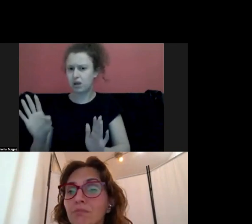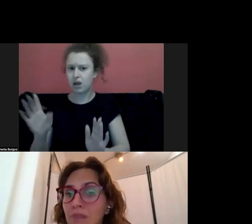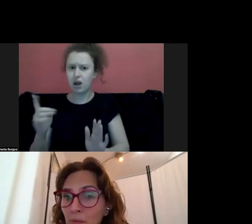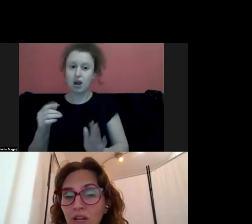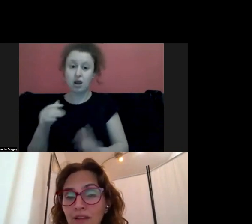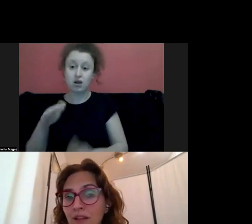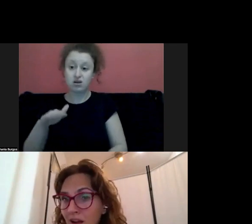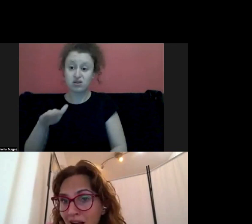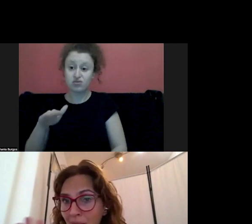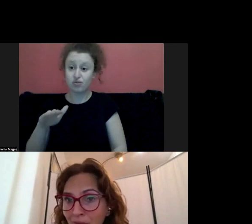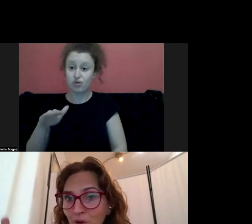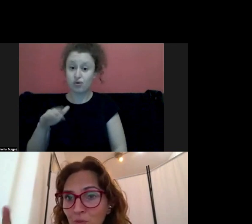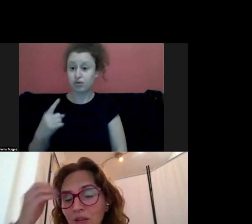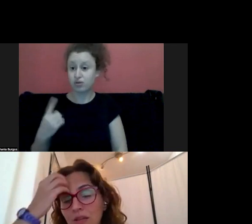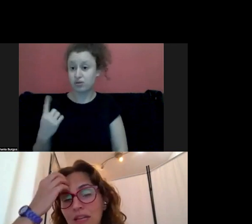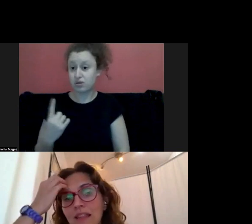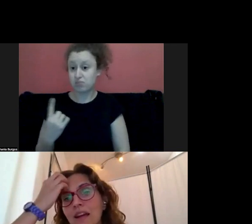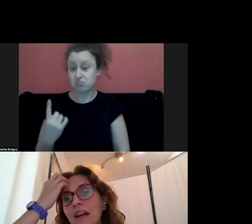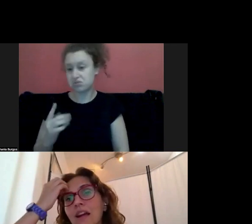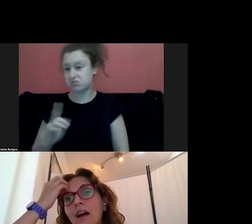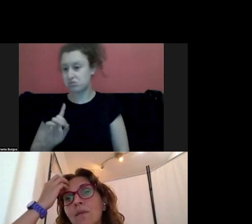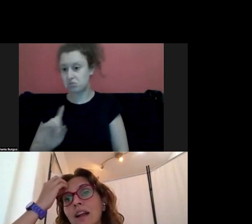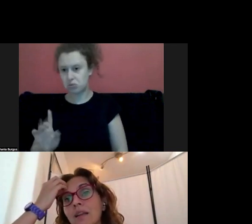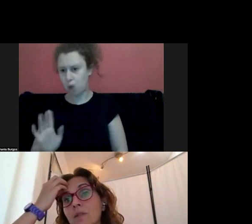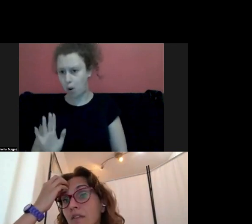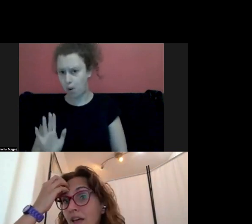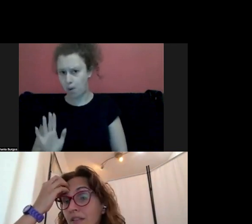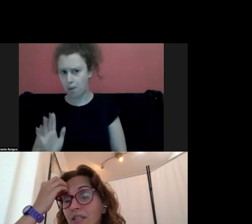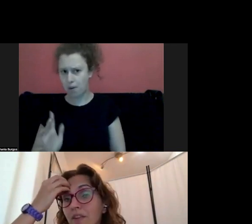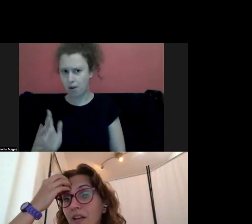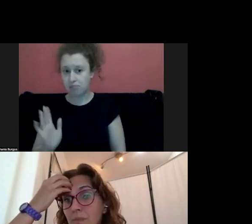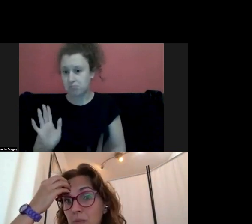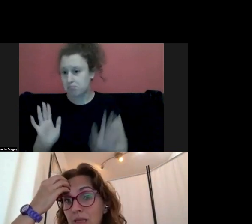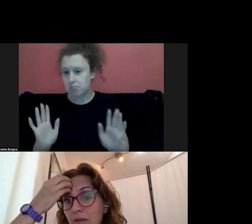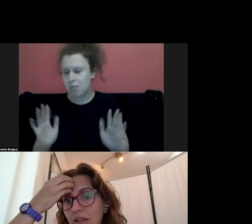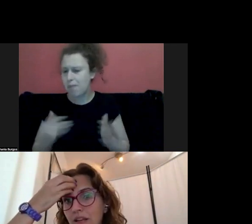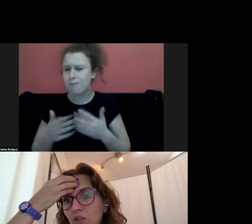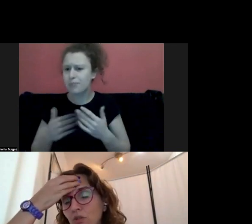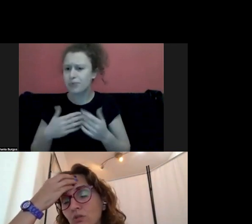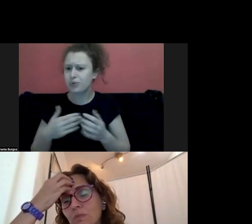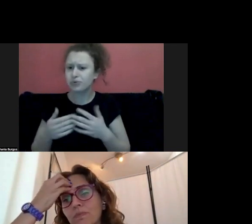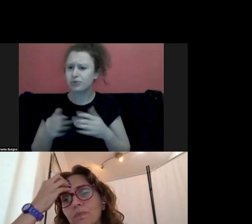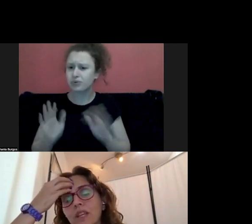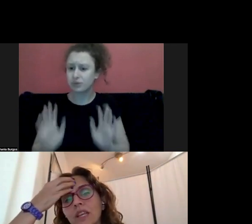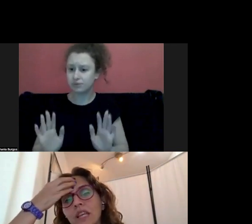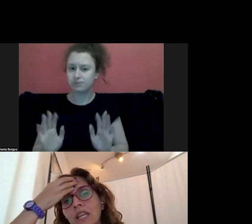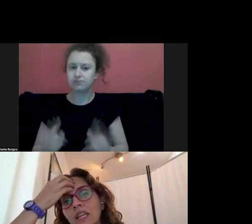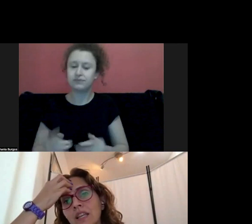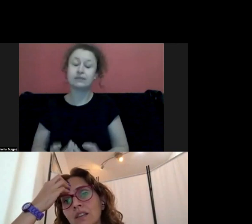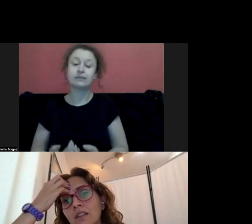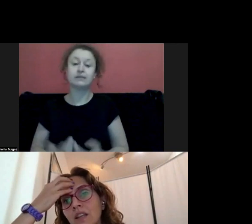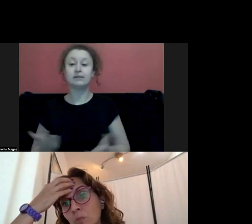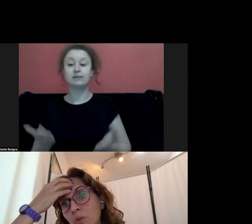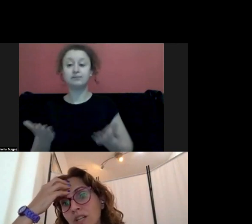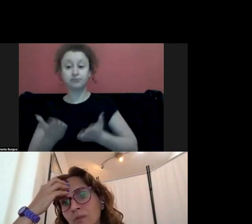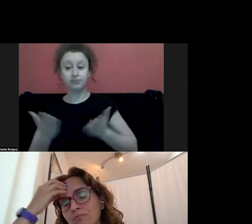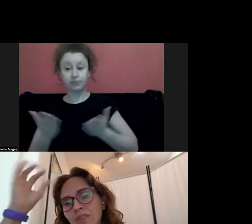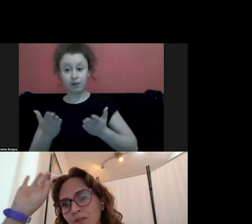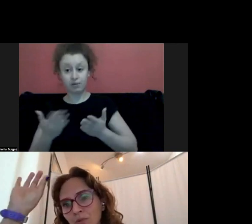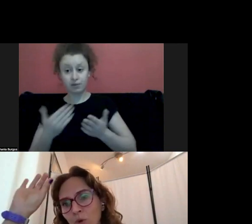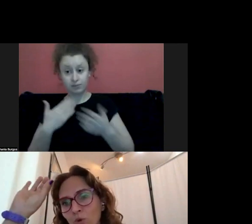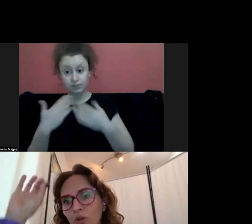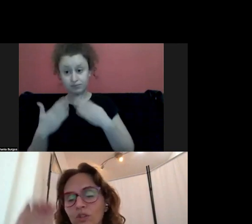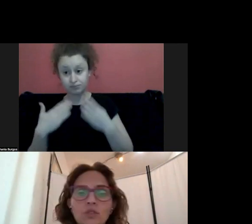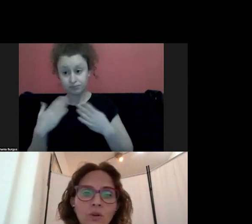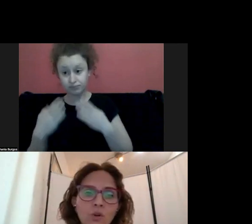Bueno, vamos allá acabando porque me queda hablar de evidencia científica y perspectiva de derechos y después